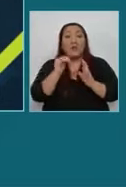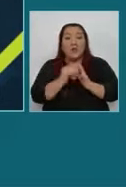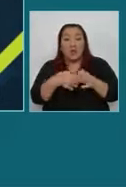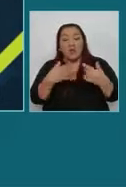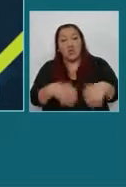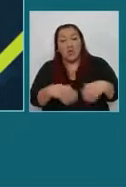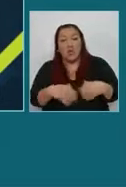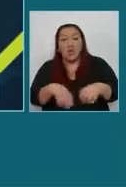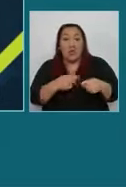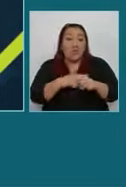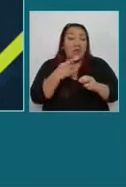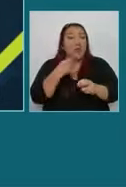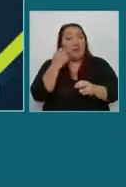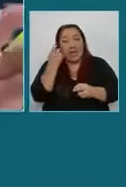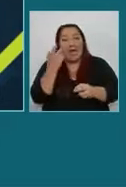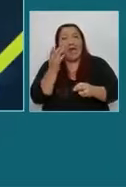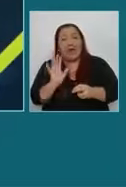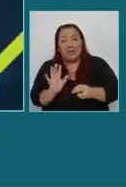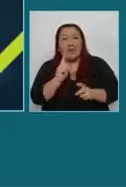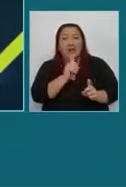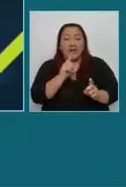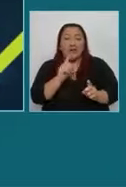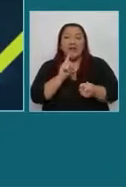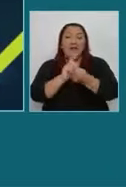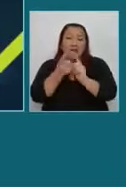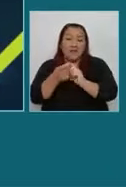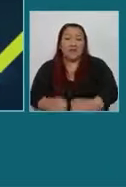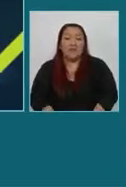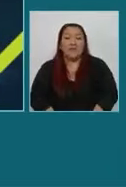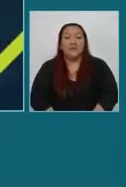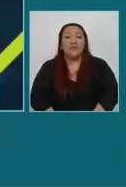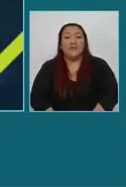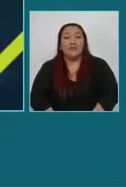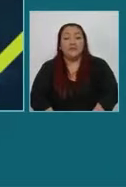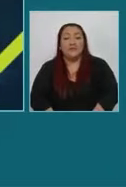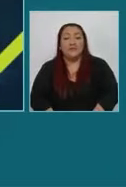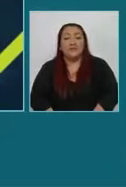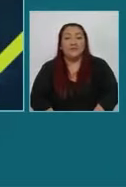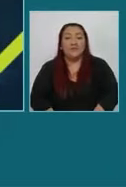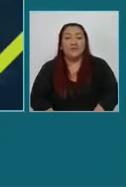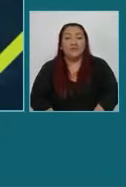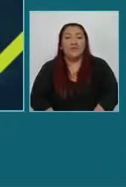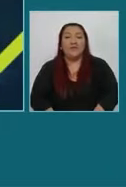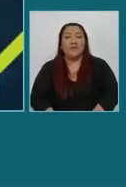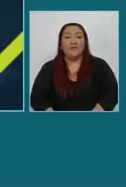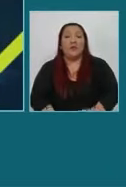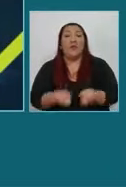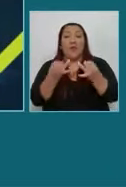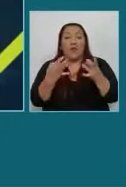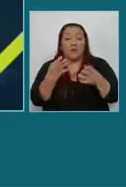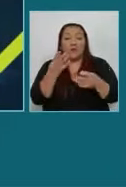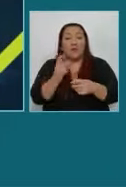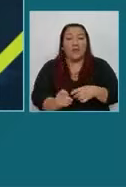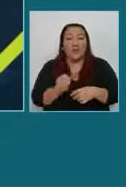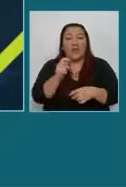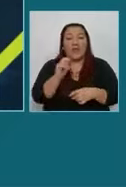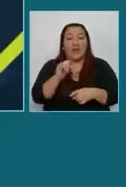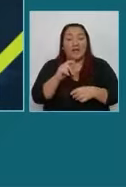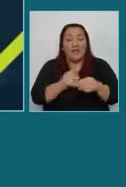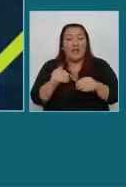por ahora, pero entenderíamos que ya cada vez se va a ir acotando cuántos van a ser los tickets en